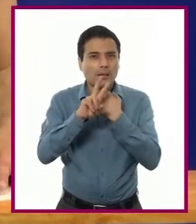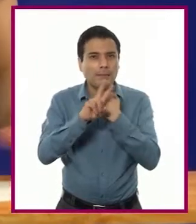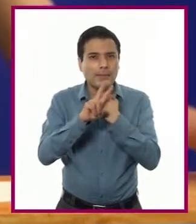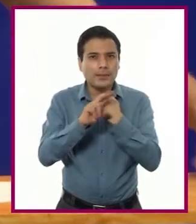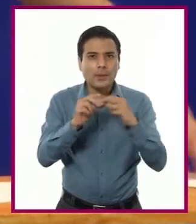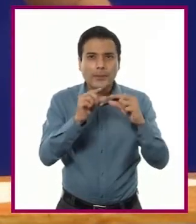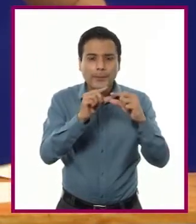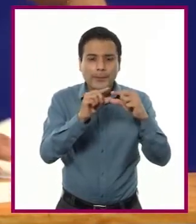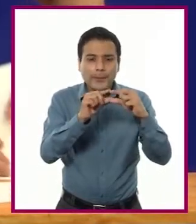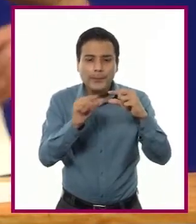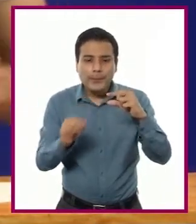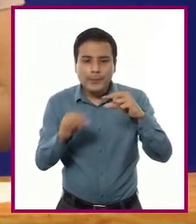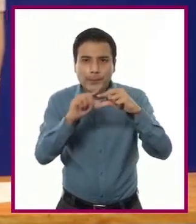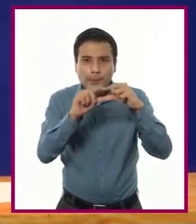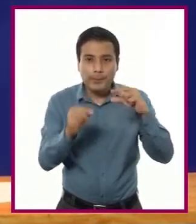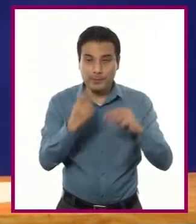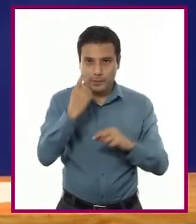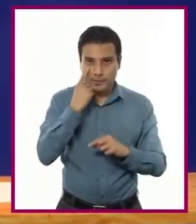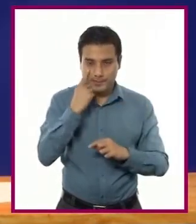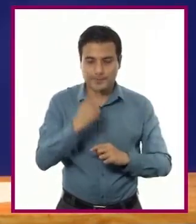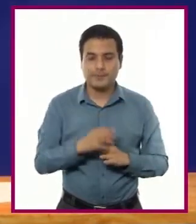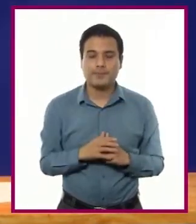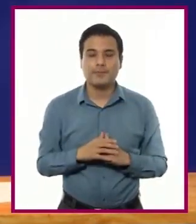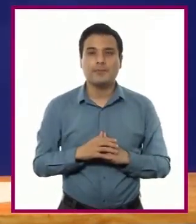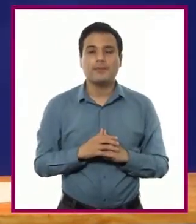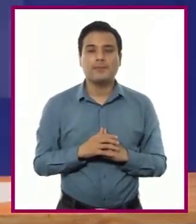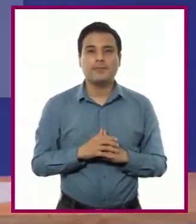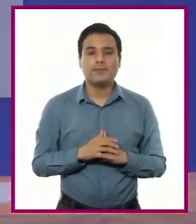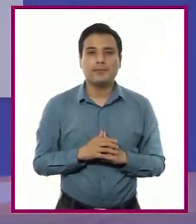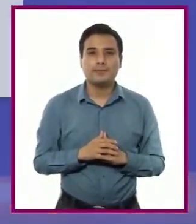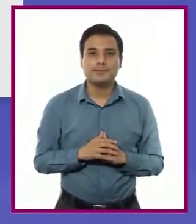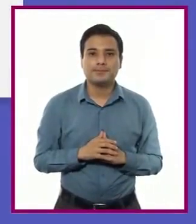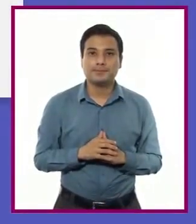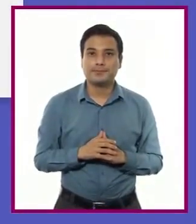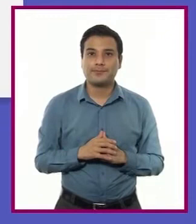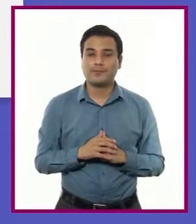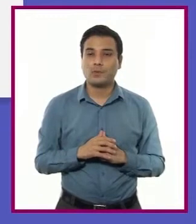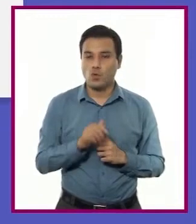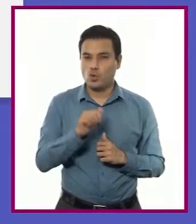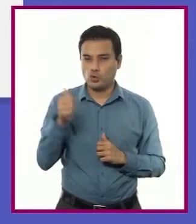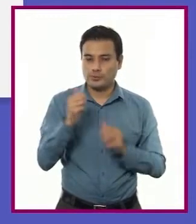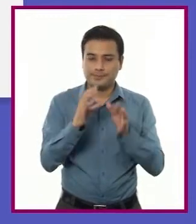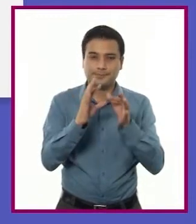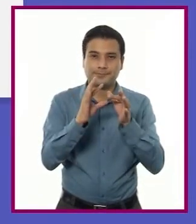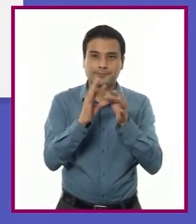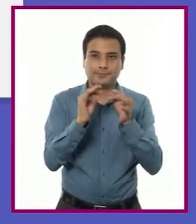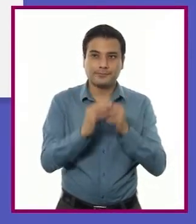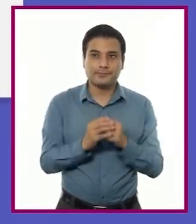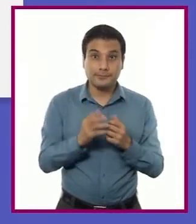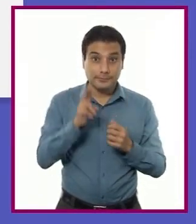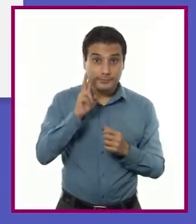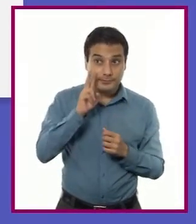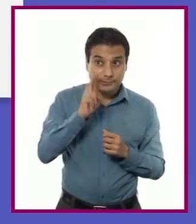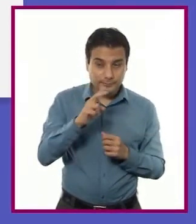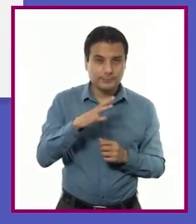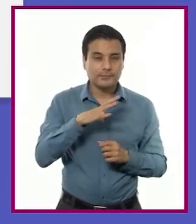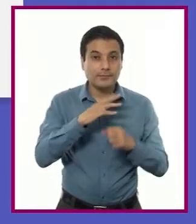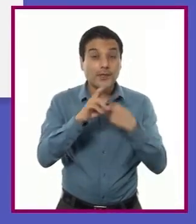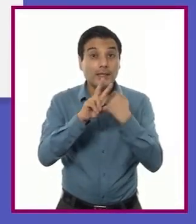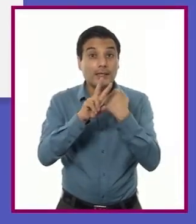Y... escuche este. Sí. Con lo anterior observamos la formación de